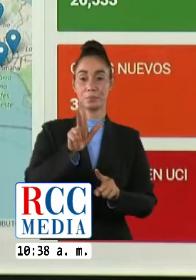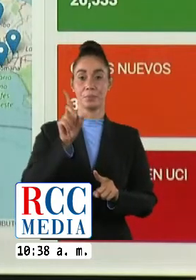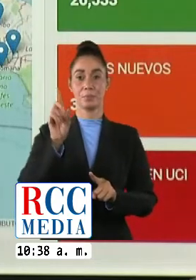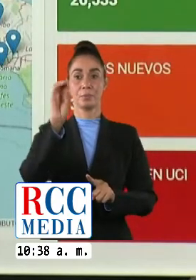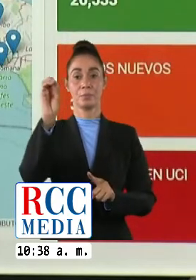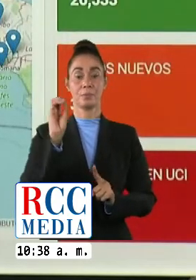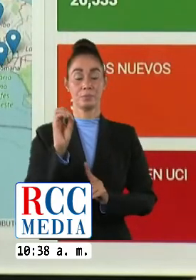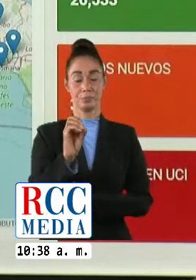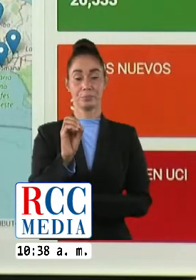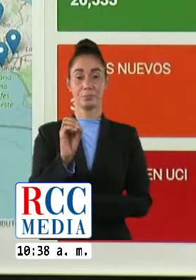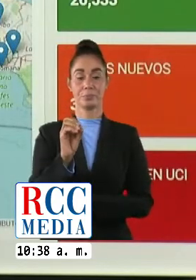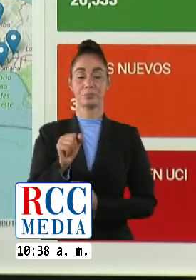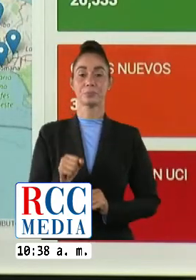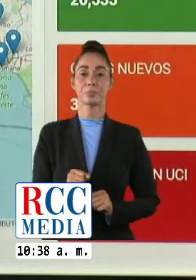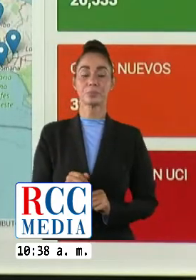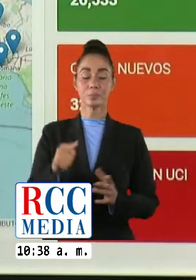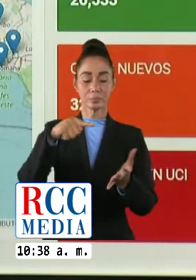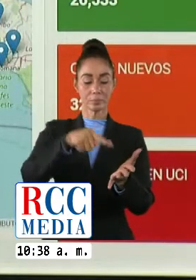23.31%,